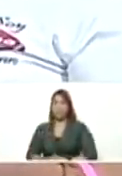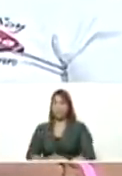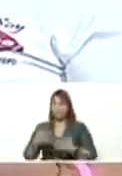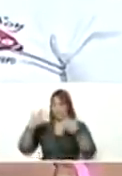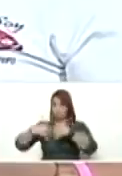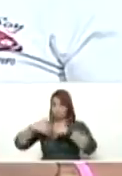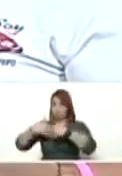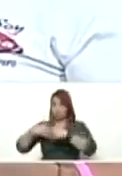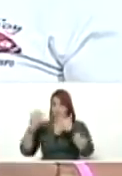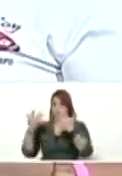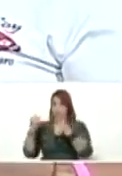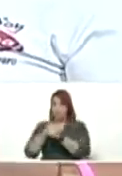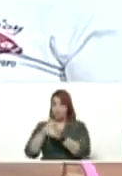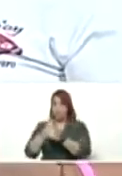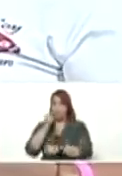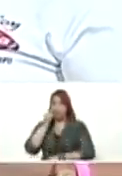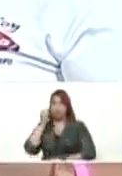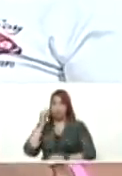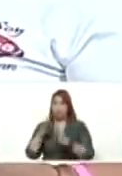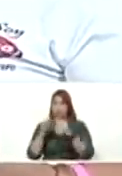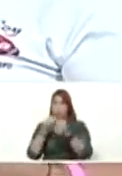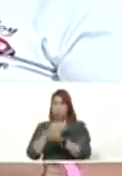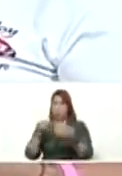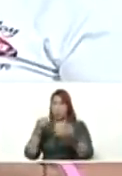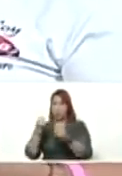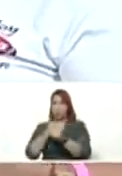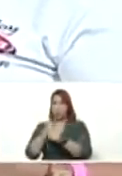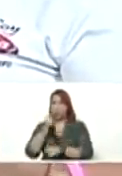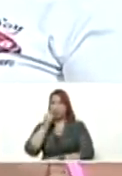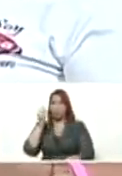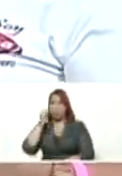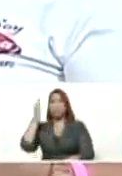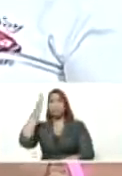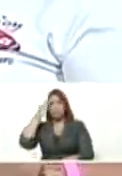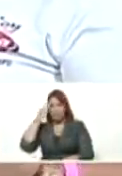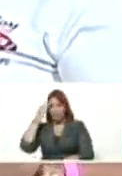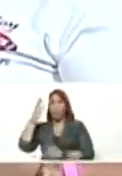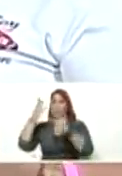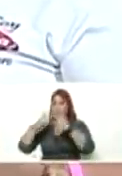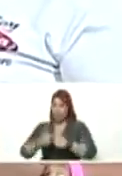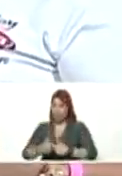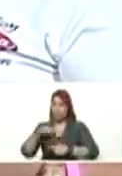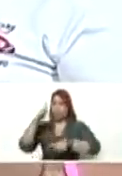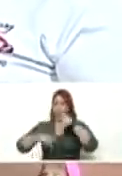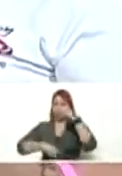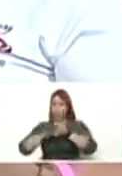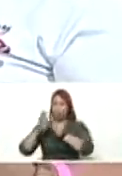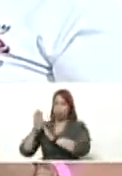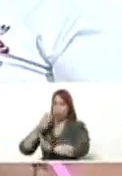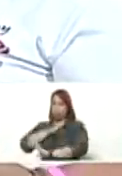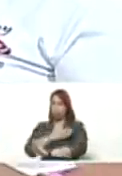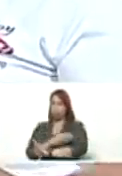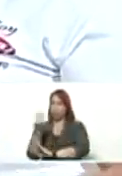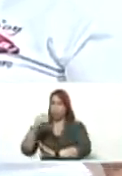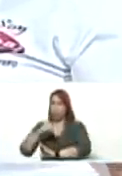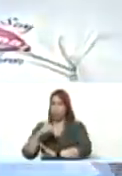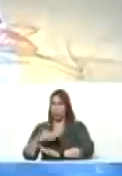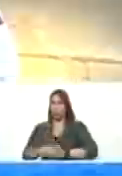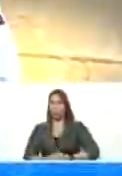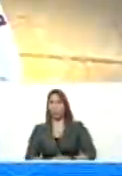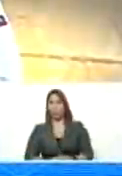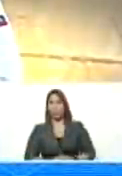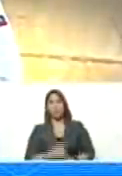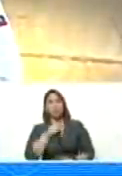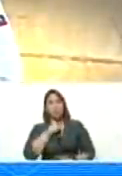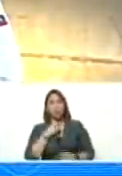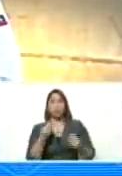empresas en manos de la clase trabajadora todo un éxito, porque los trabajadores sabemos administrar, producir y empoderarnos de cada espacio. Me gusta mucho ese espíritu, Rosa, de